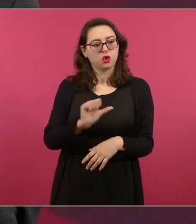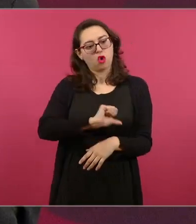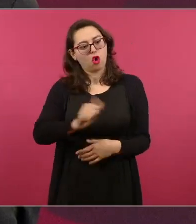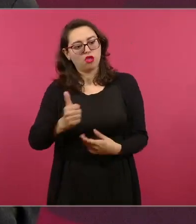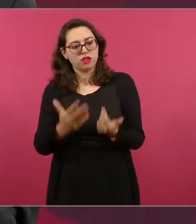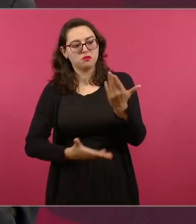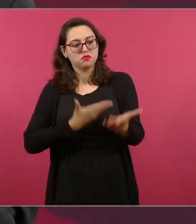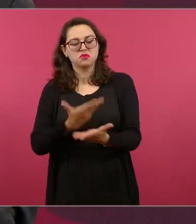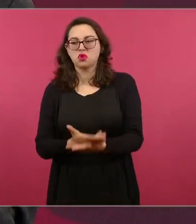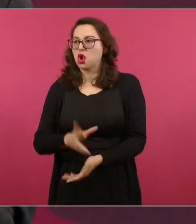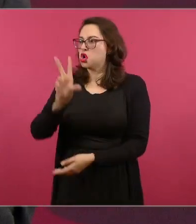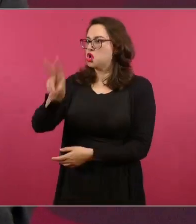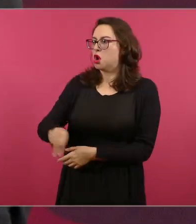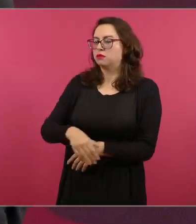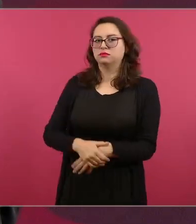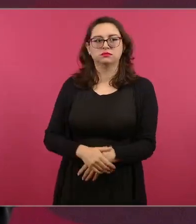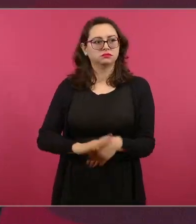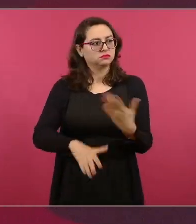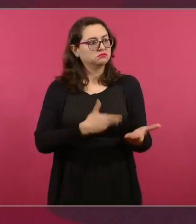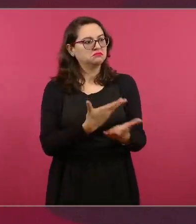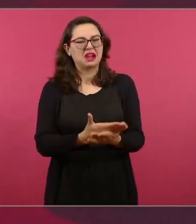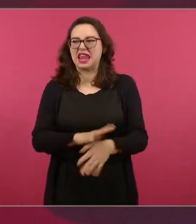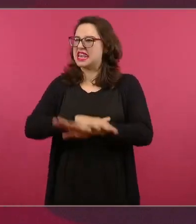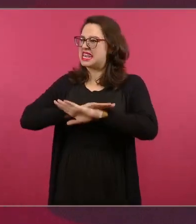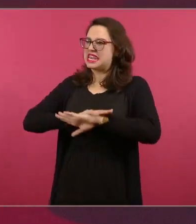nada. Lo otro es